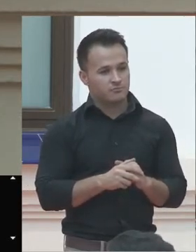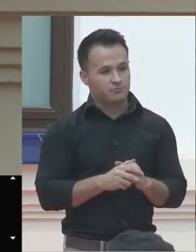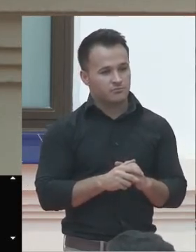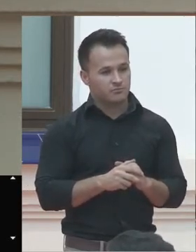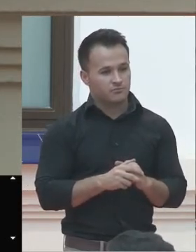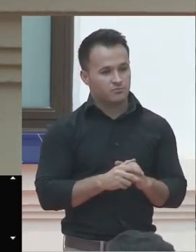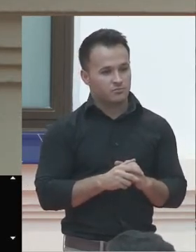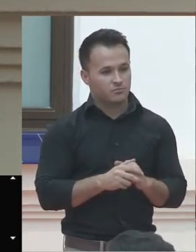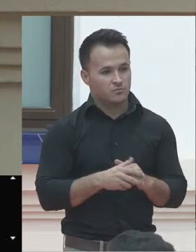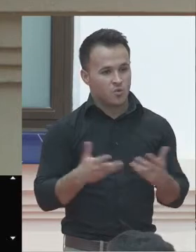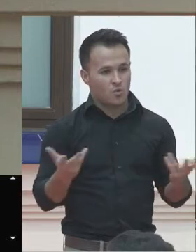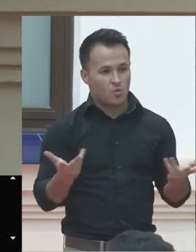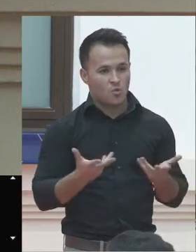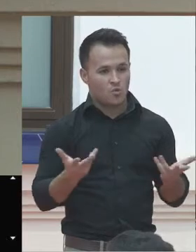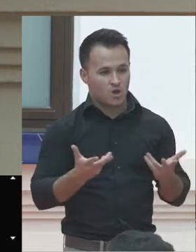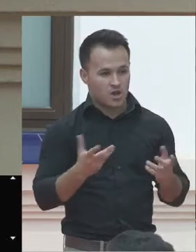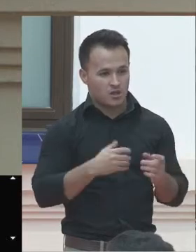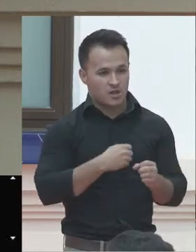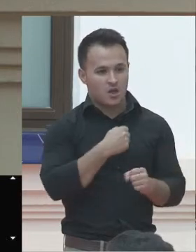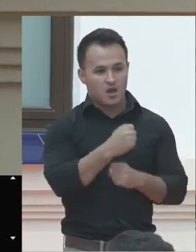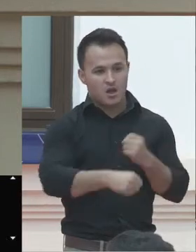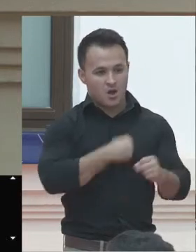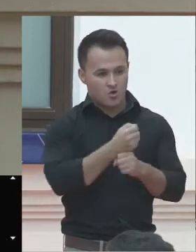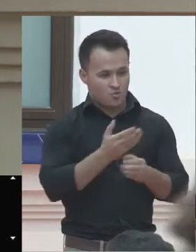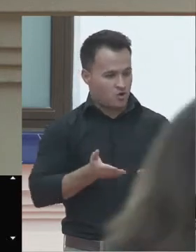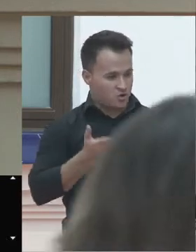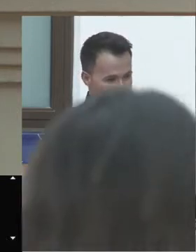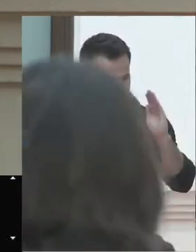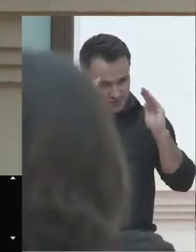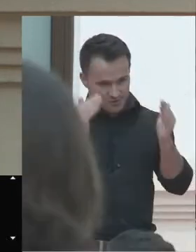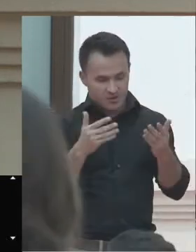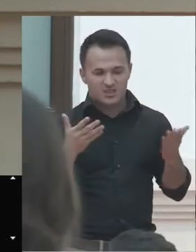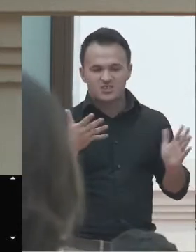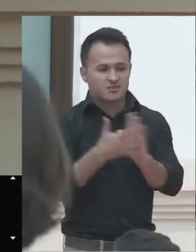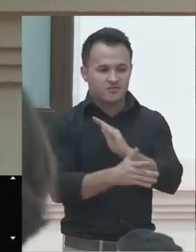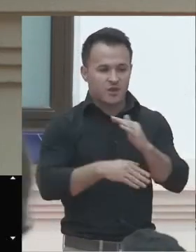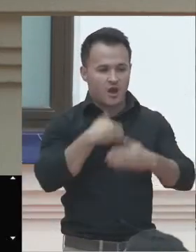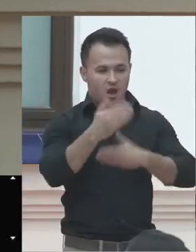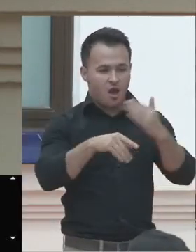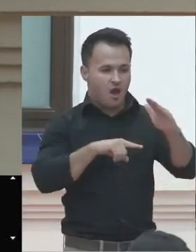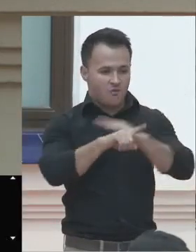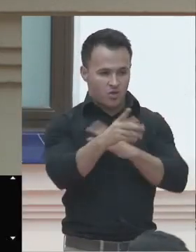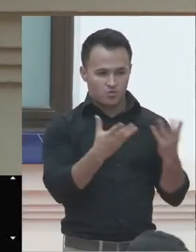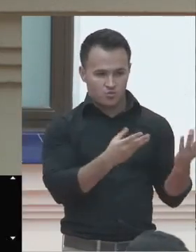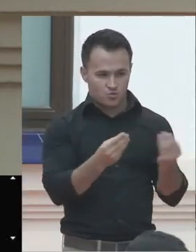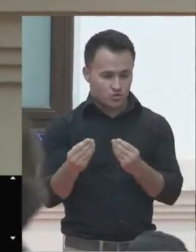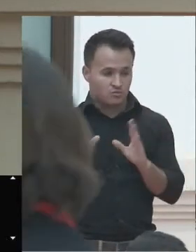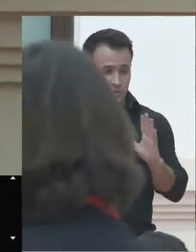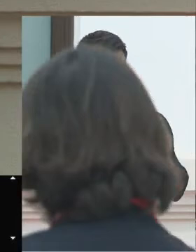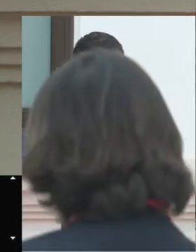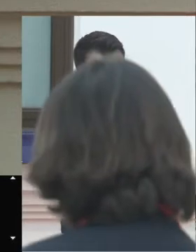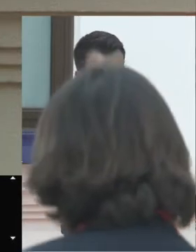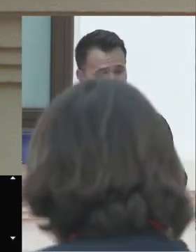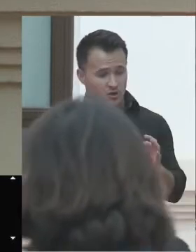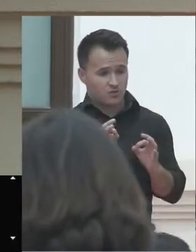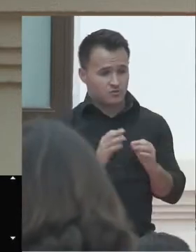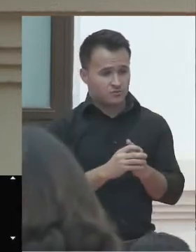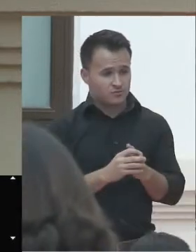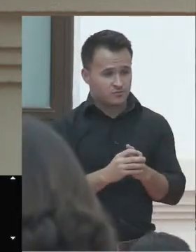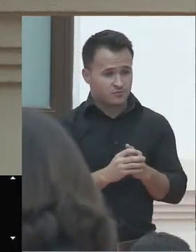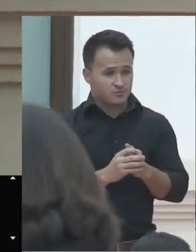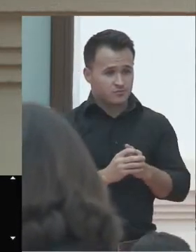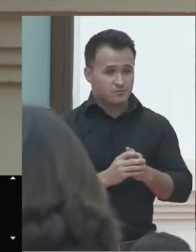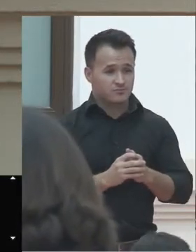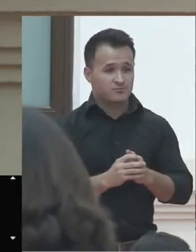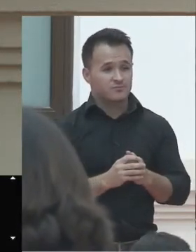los especialistas. Con lo cual quiero deciros que los avances han sido muchos, aunque obviamente si lo comparamos con otras redes